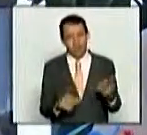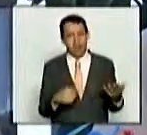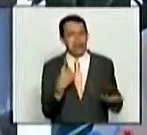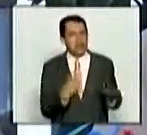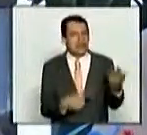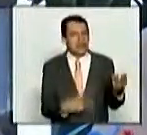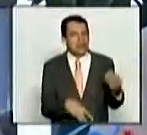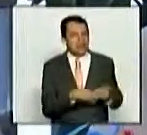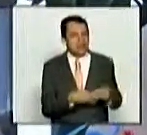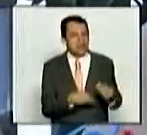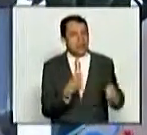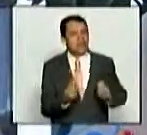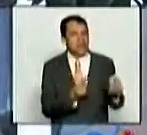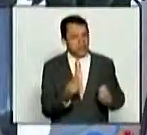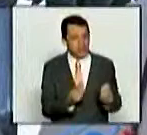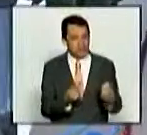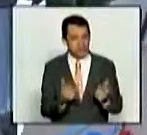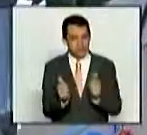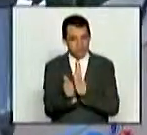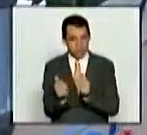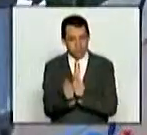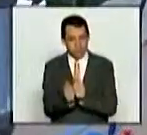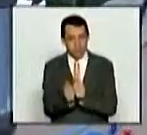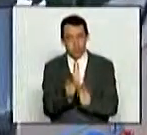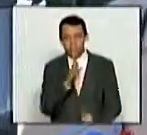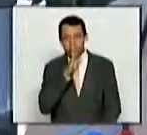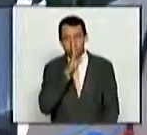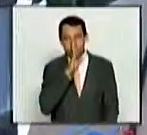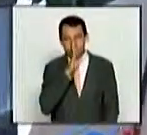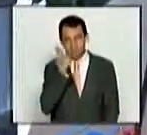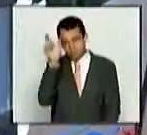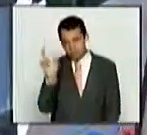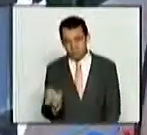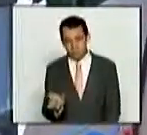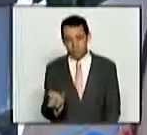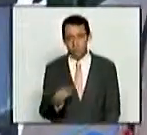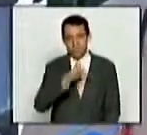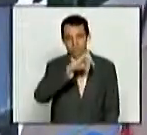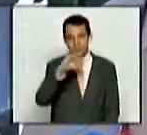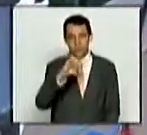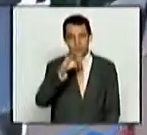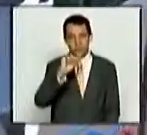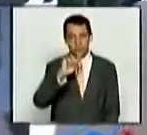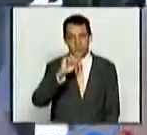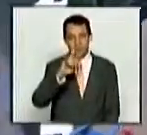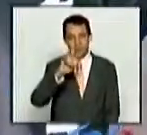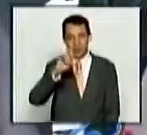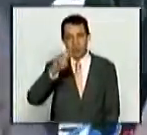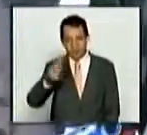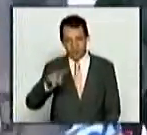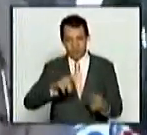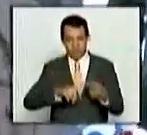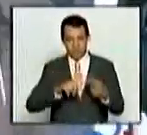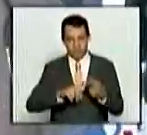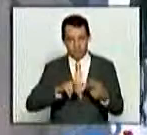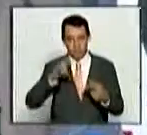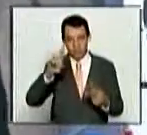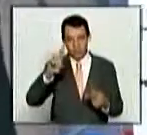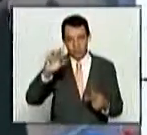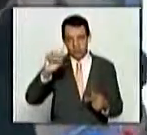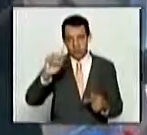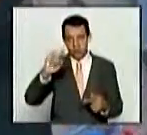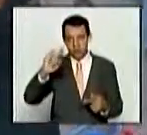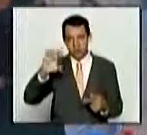hago? Voy a compartir este espacio con Javier Rodríguez y Raúl Andrés Londoño y vamos a hablar un poco del